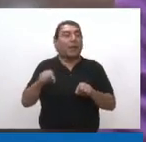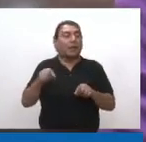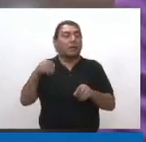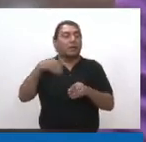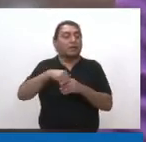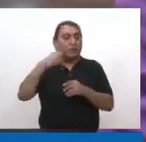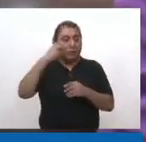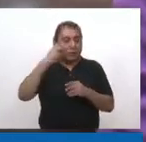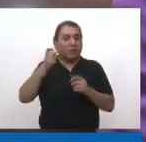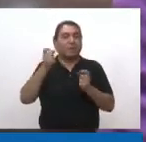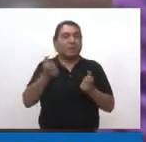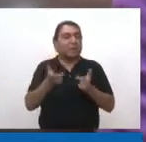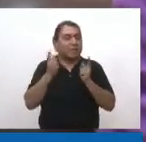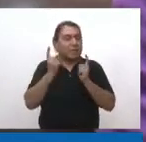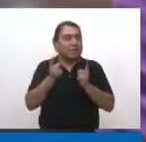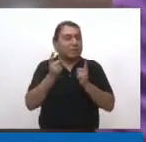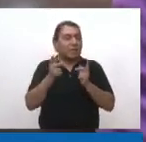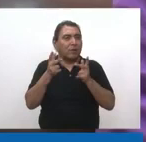dijo